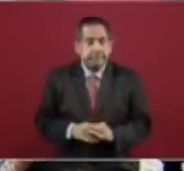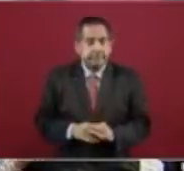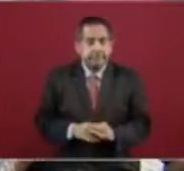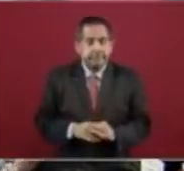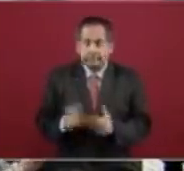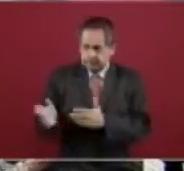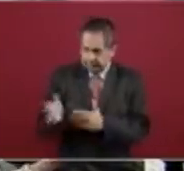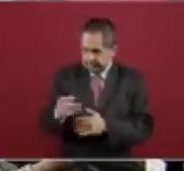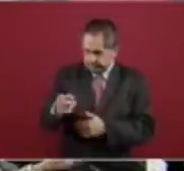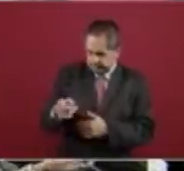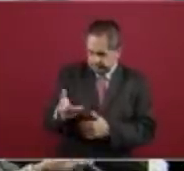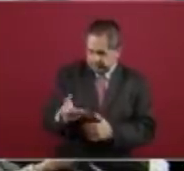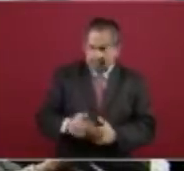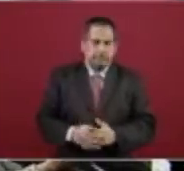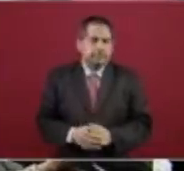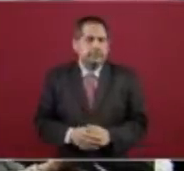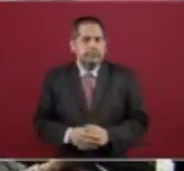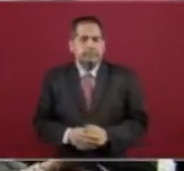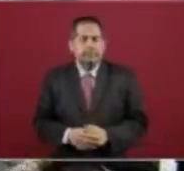adelante.